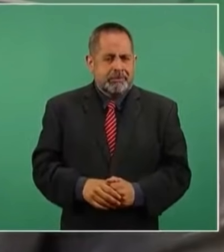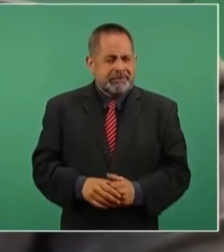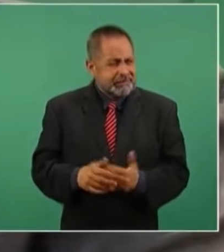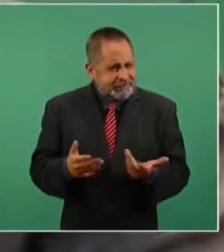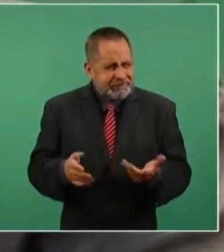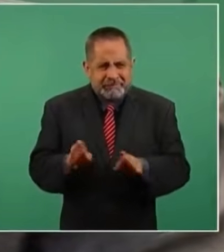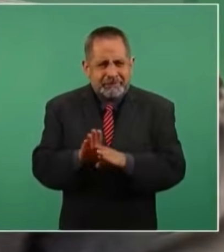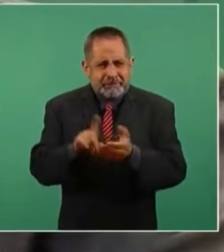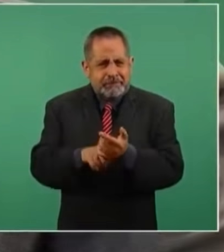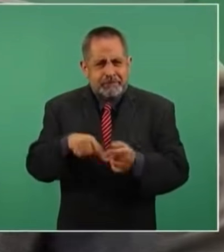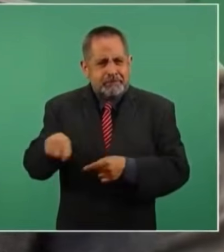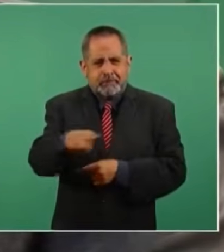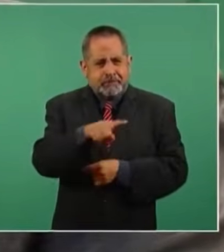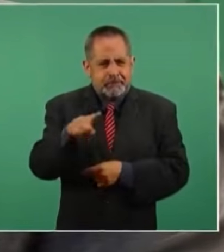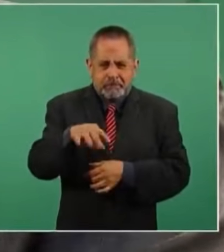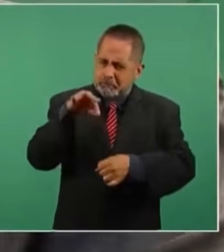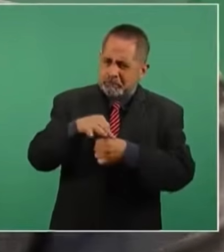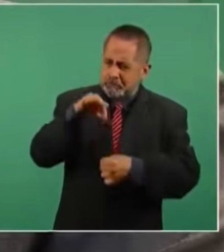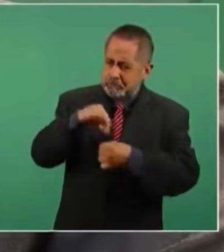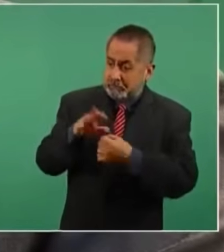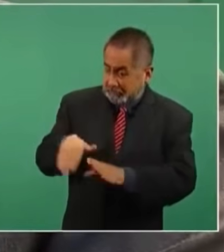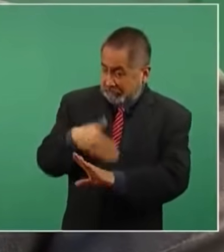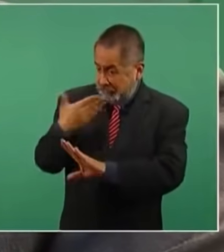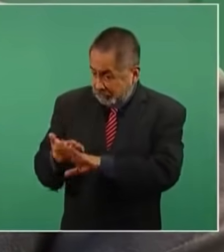¿Cómo van a votar